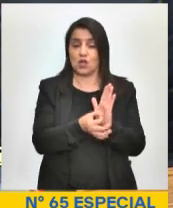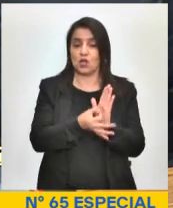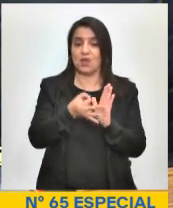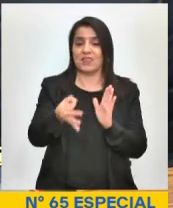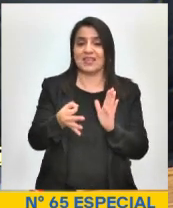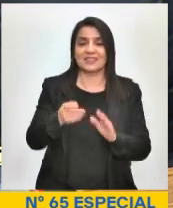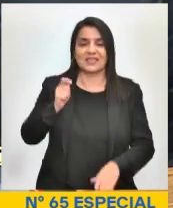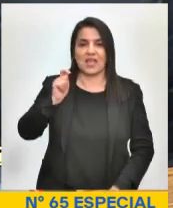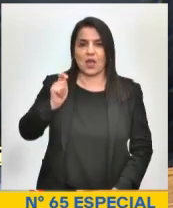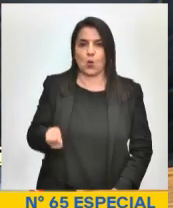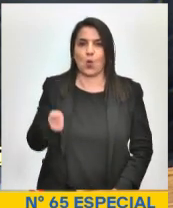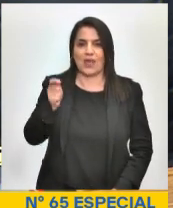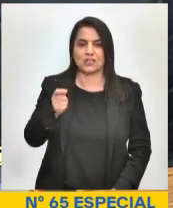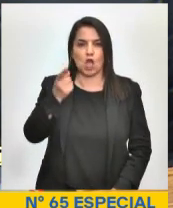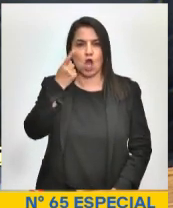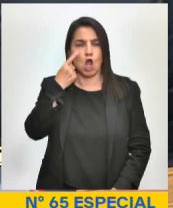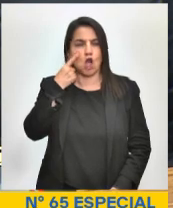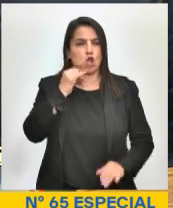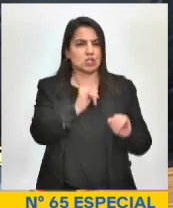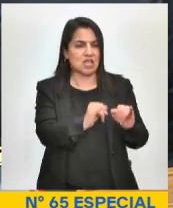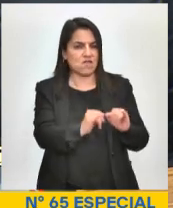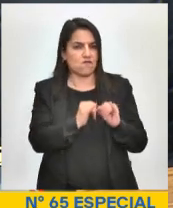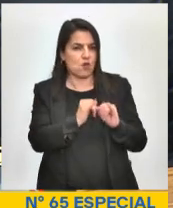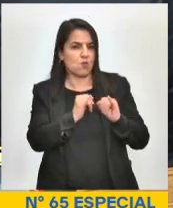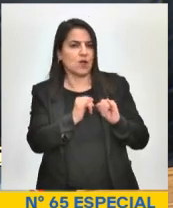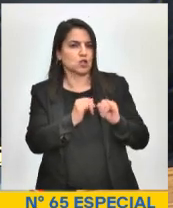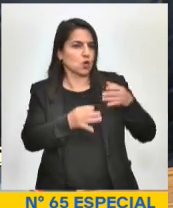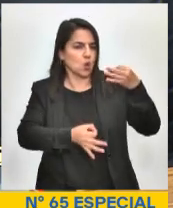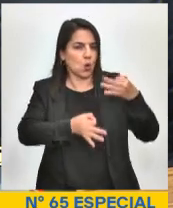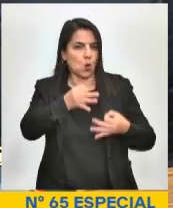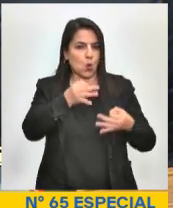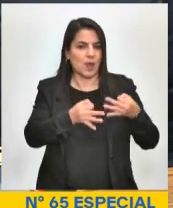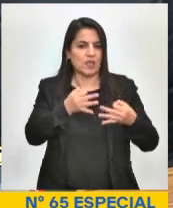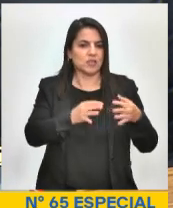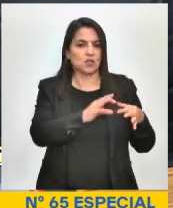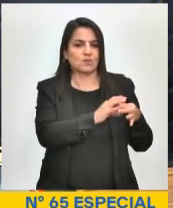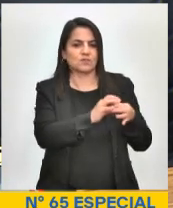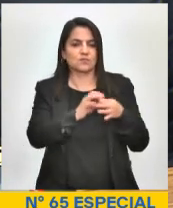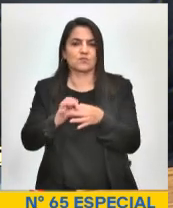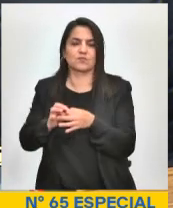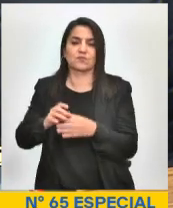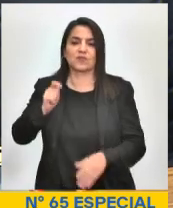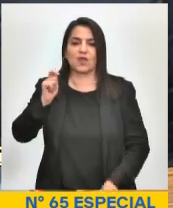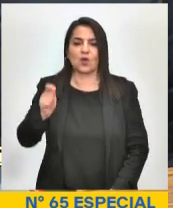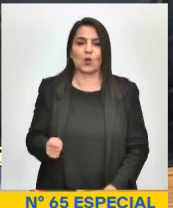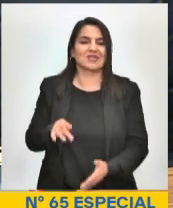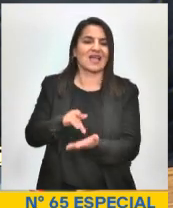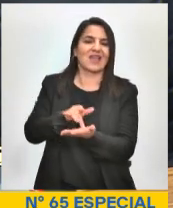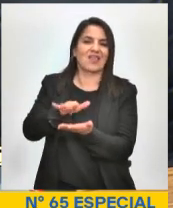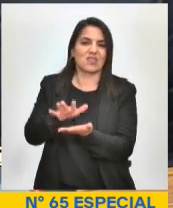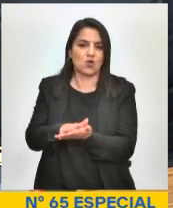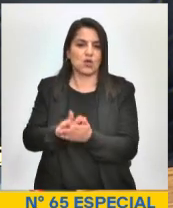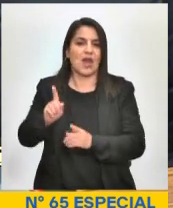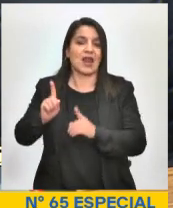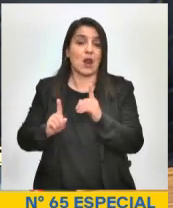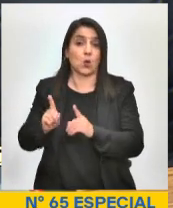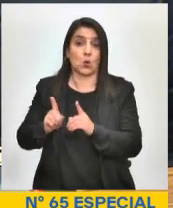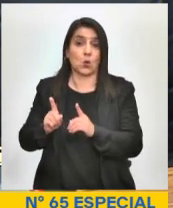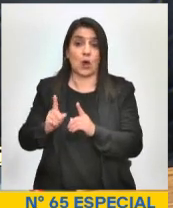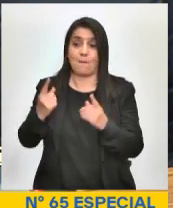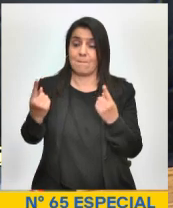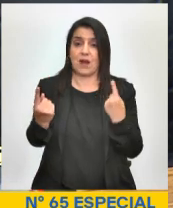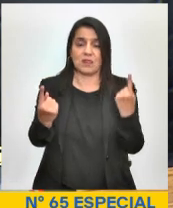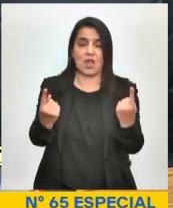de conocer de una causa por causales de implicancias cuando, número 5, sea el juez deudor o acreedor de alguna de las partes o de su